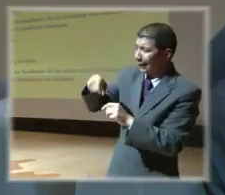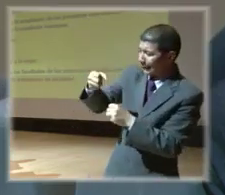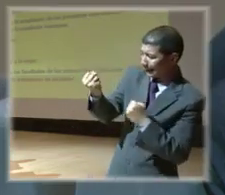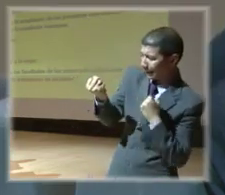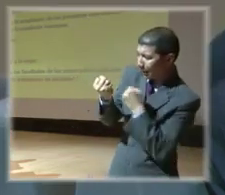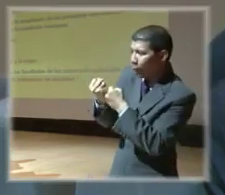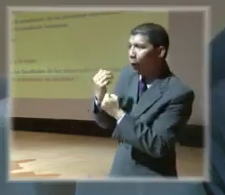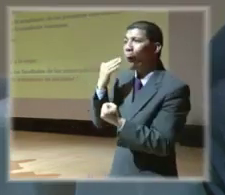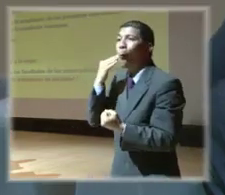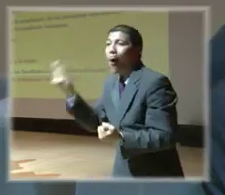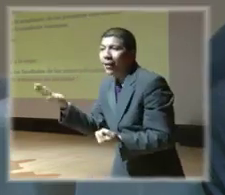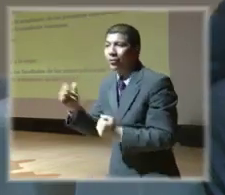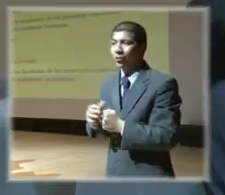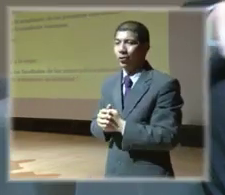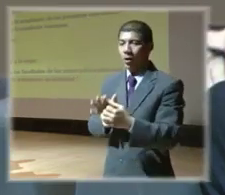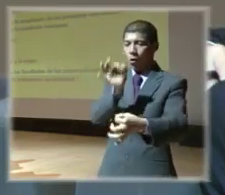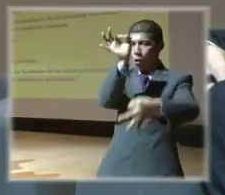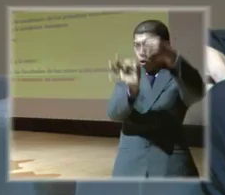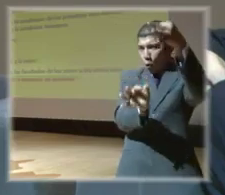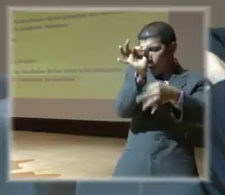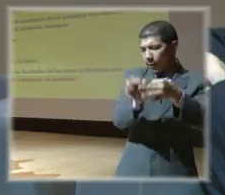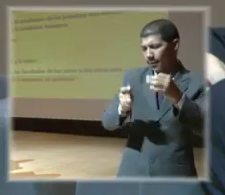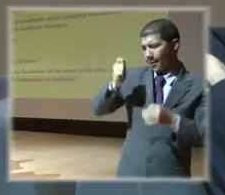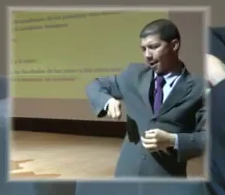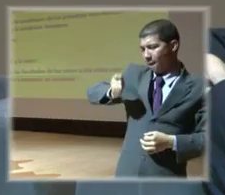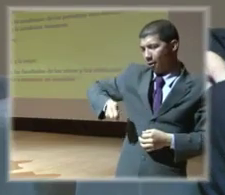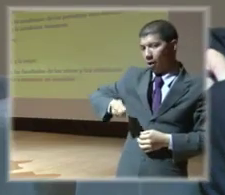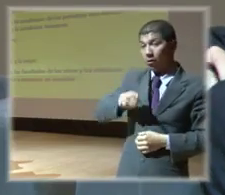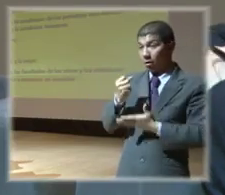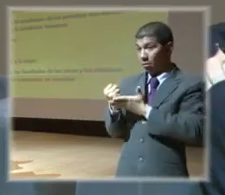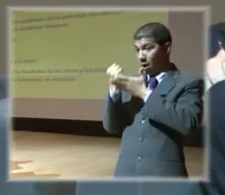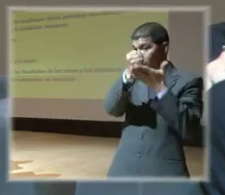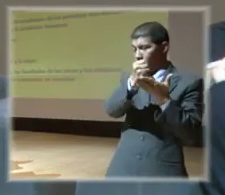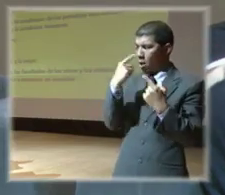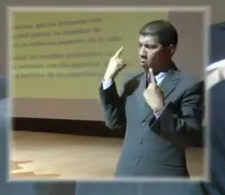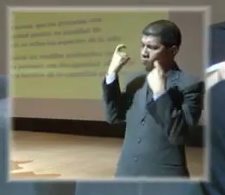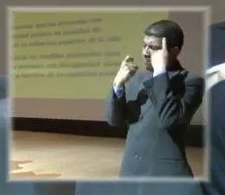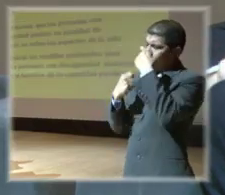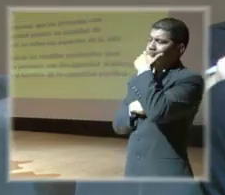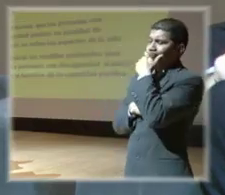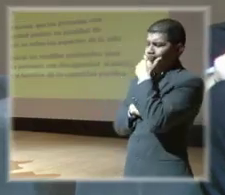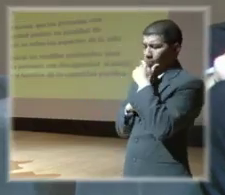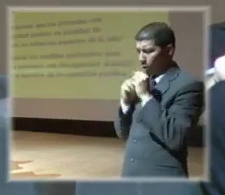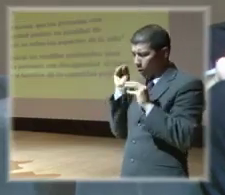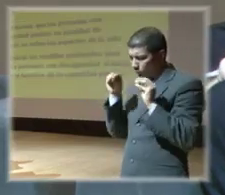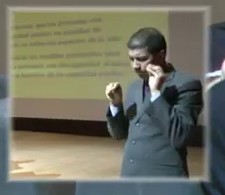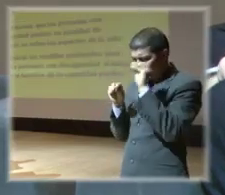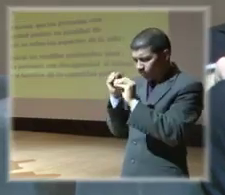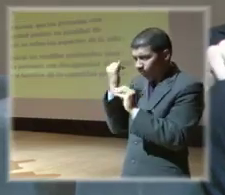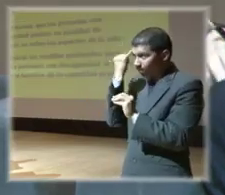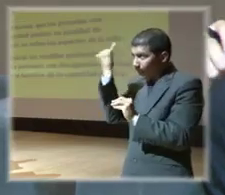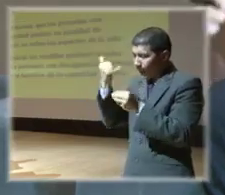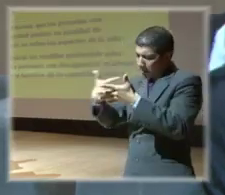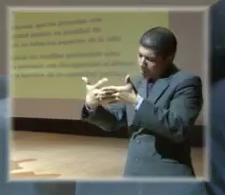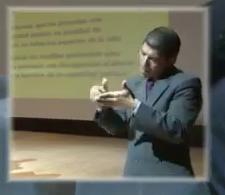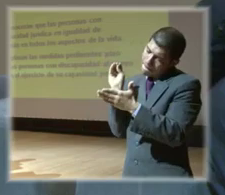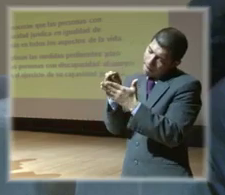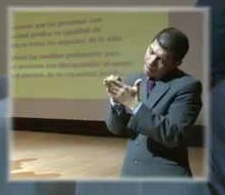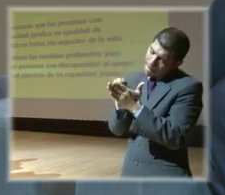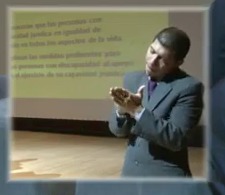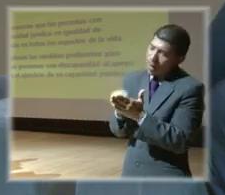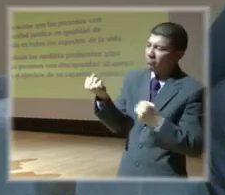pueda ayudar a los jueces y a los abogados a ir armando un esquema de apoyos en la toma de decisiones